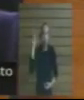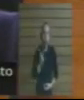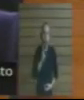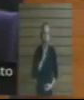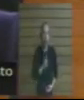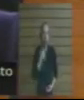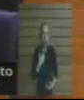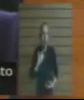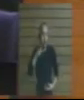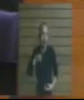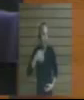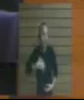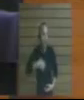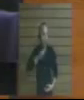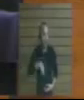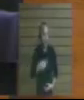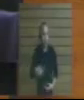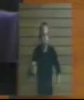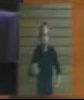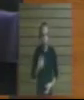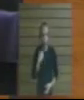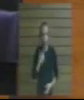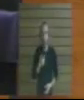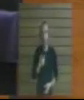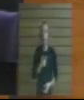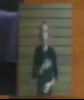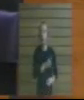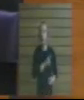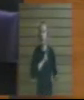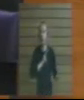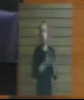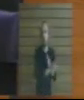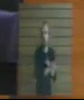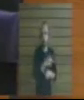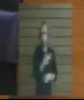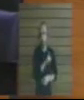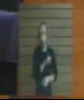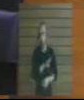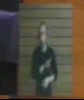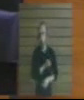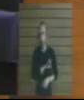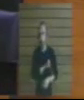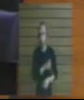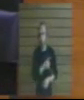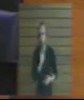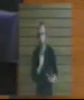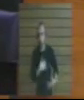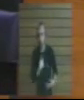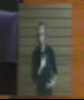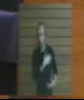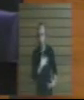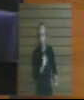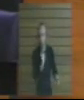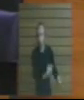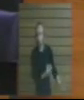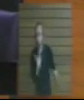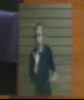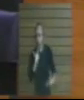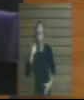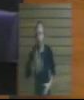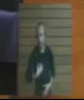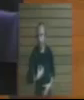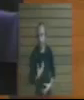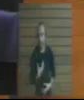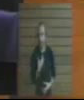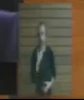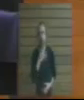que quiero con la pregunta y después de la respuesta que le ha dado a la señora Chivite es que me cuente la verdad, que me diga qué les prometió a sus socios